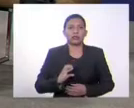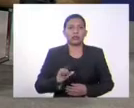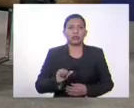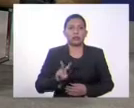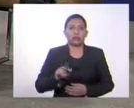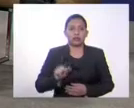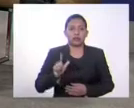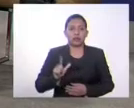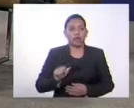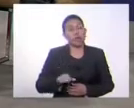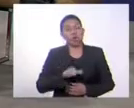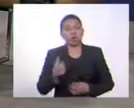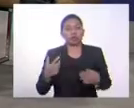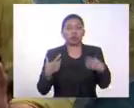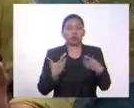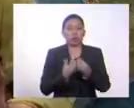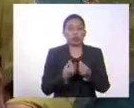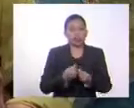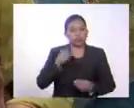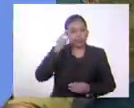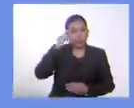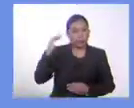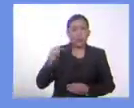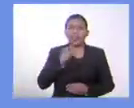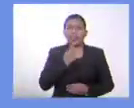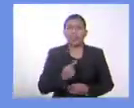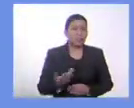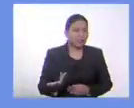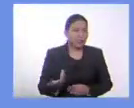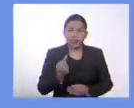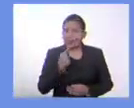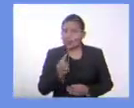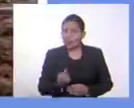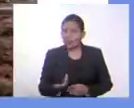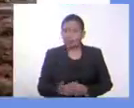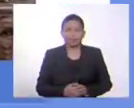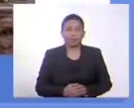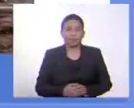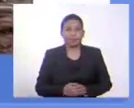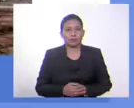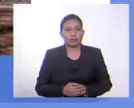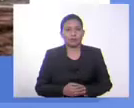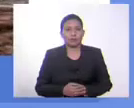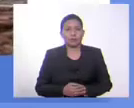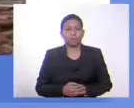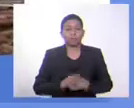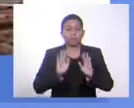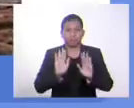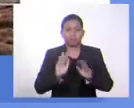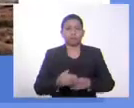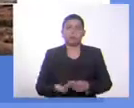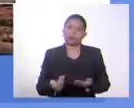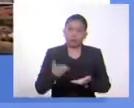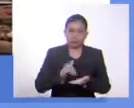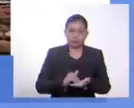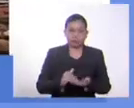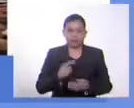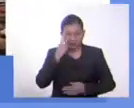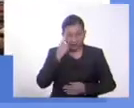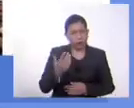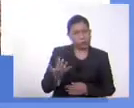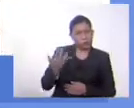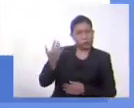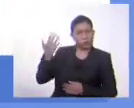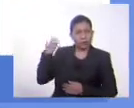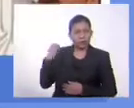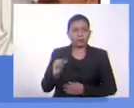los integrantes, Federico? Bueno, de nuevo, vamos a regresar a Atenas. Estamos hablando del siglo V antes de Cristo. Y aquí